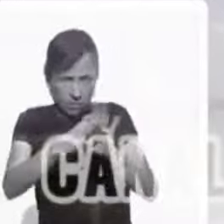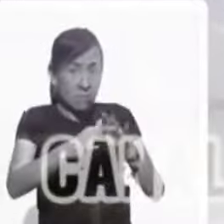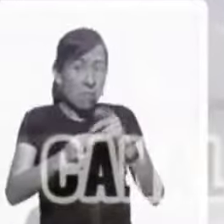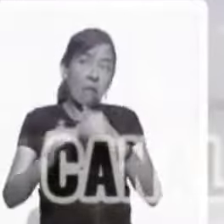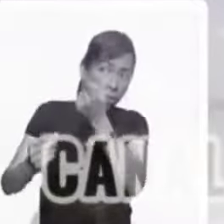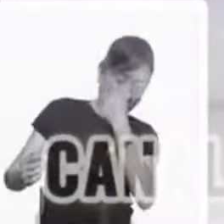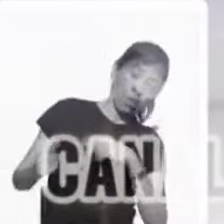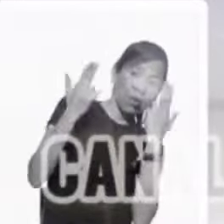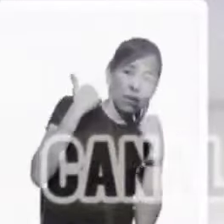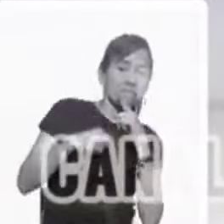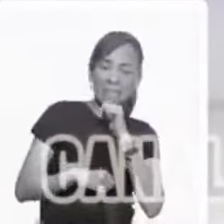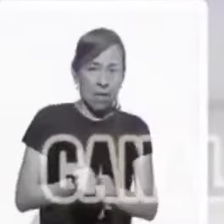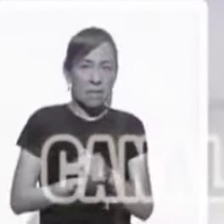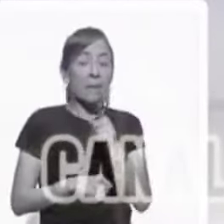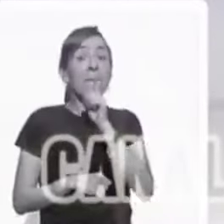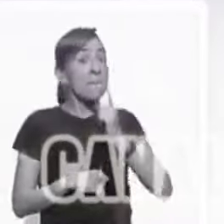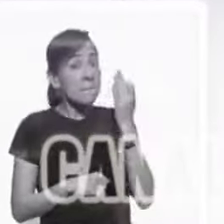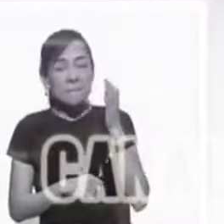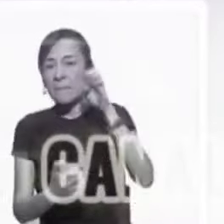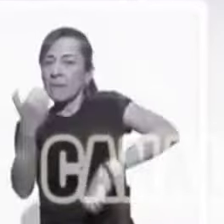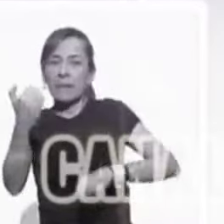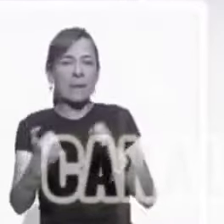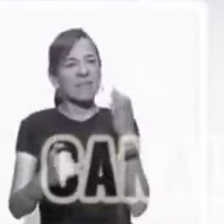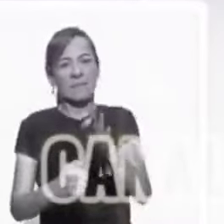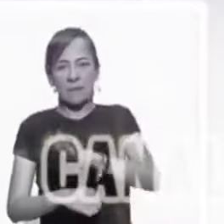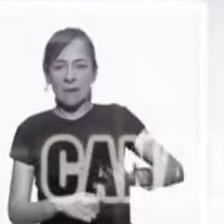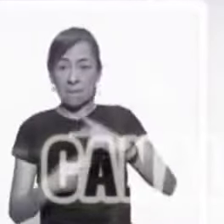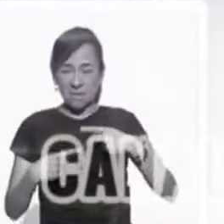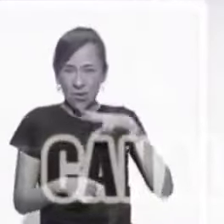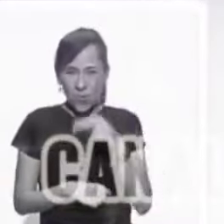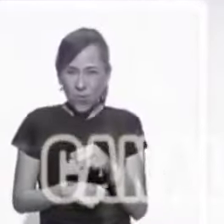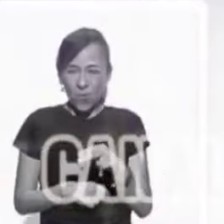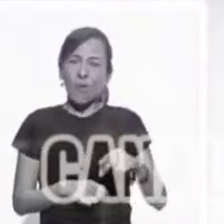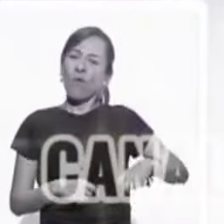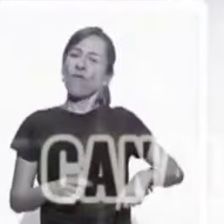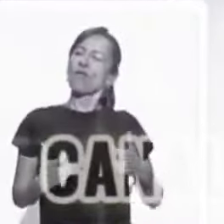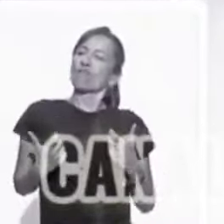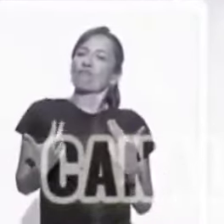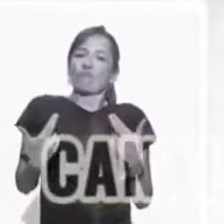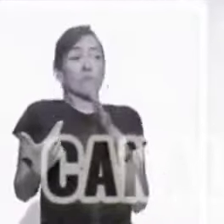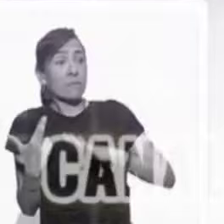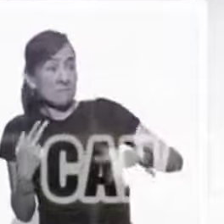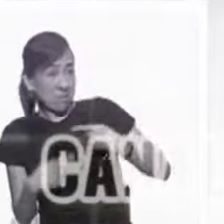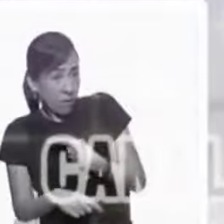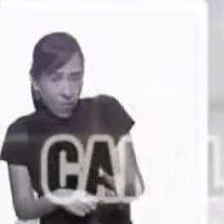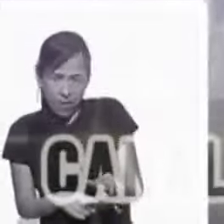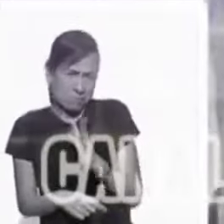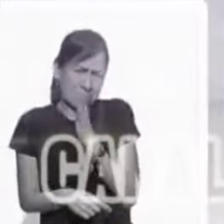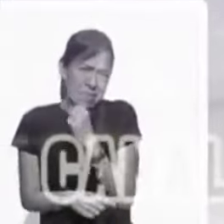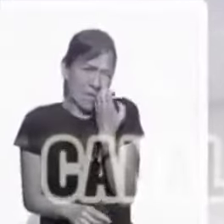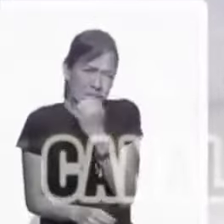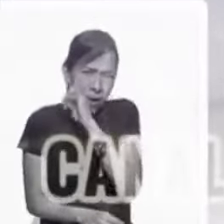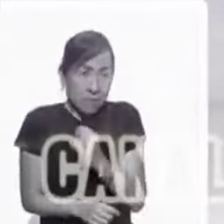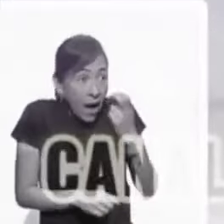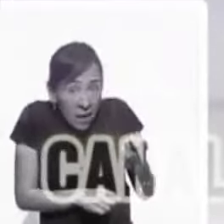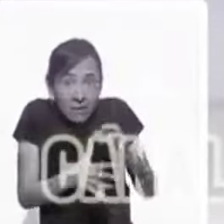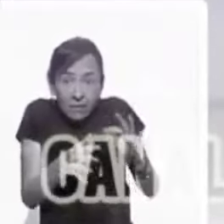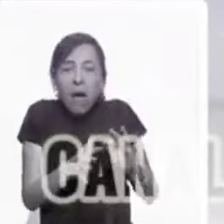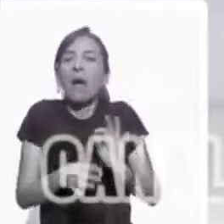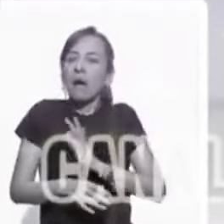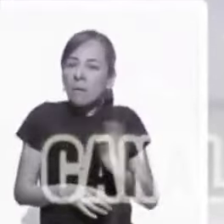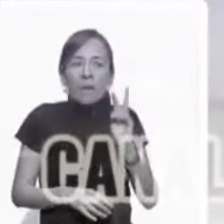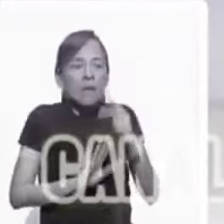mentirás no traicionarán rico sin con pueblo pobre ese es un propósito que le muestra al mundo que es posible cambiar las cosas en